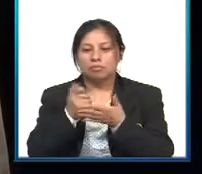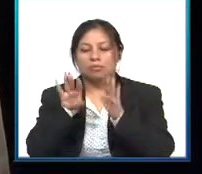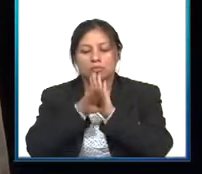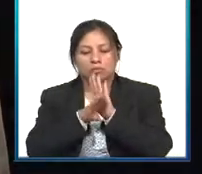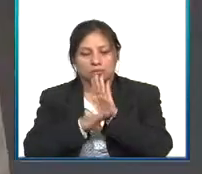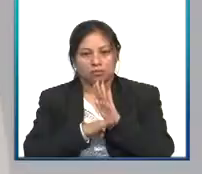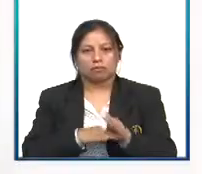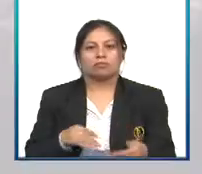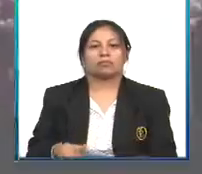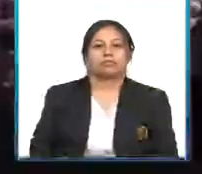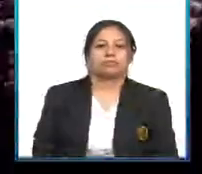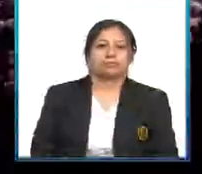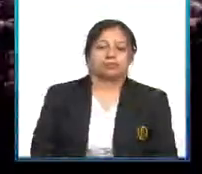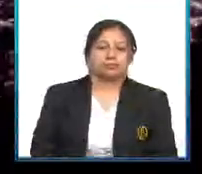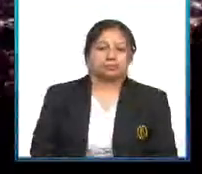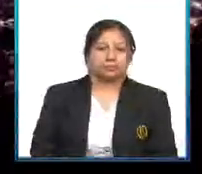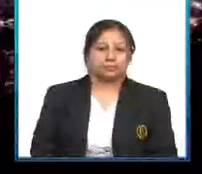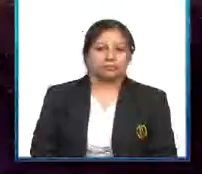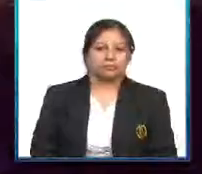los viajeros.